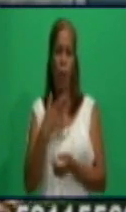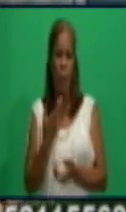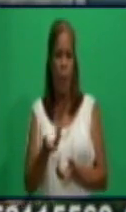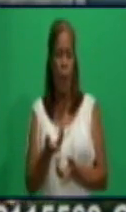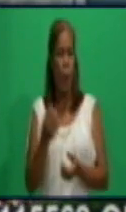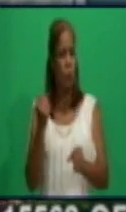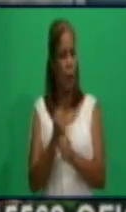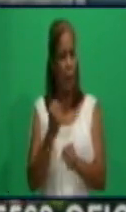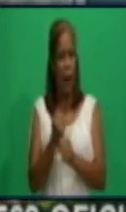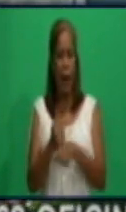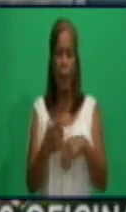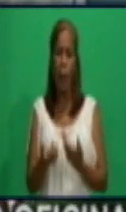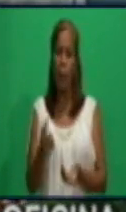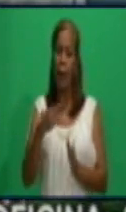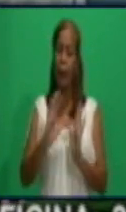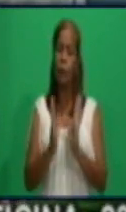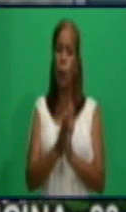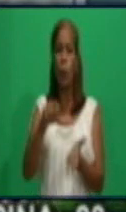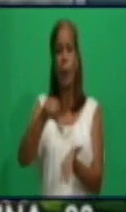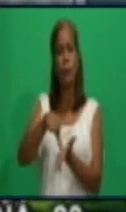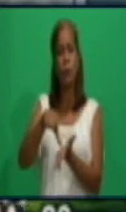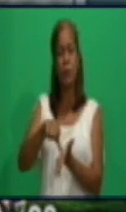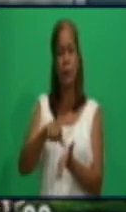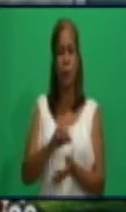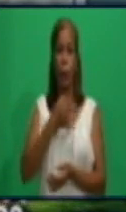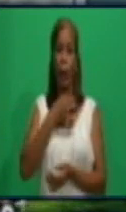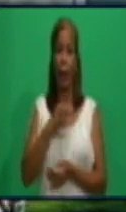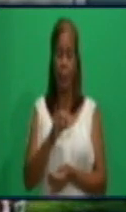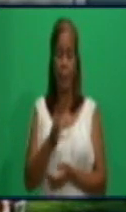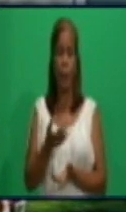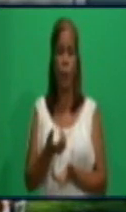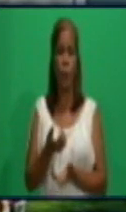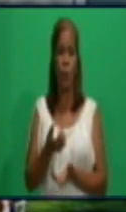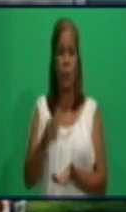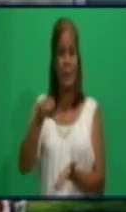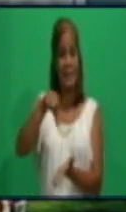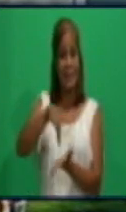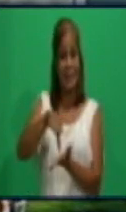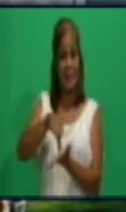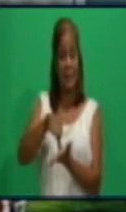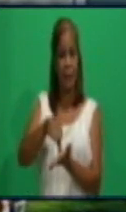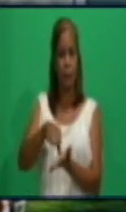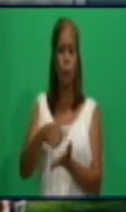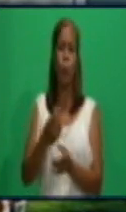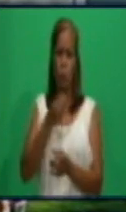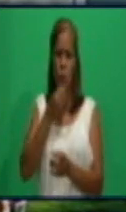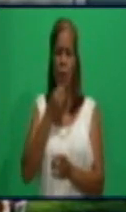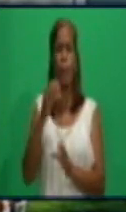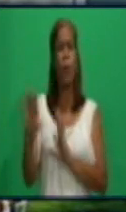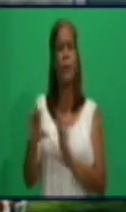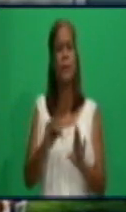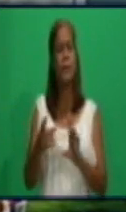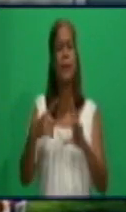pudiera, tuviera que mencionar hoy los lugares de mayor cantidad de quejas, pudiera mencionar Cautillo, pudiera